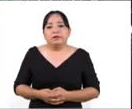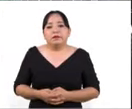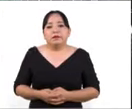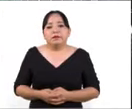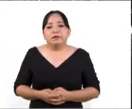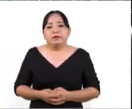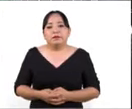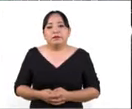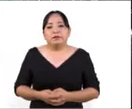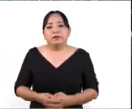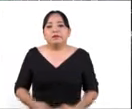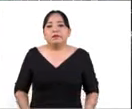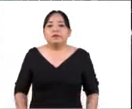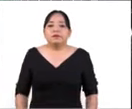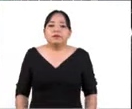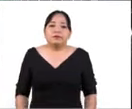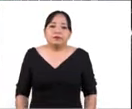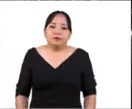maneras. La apago.